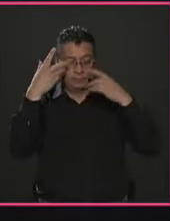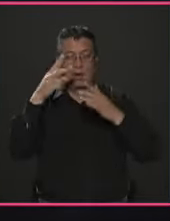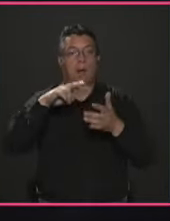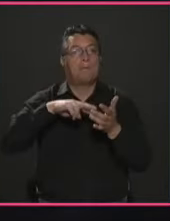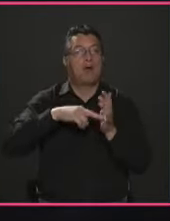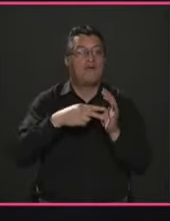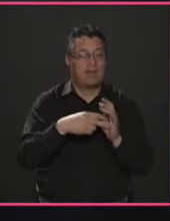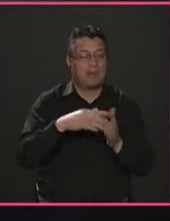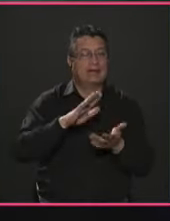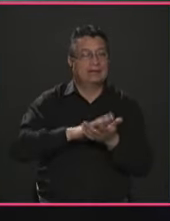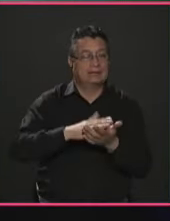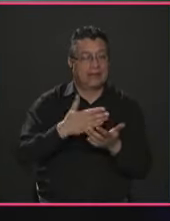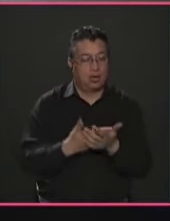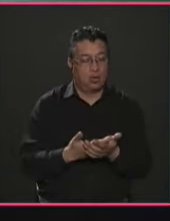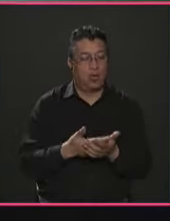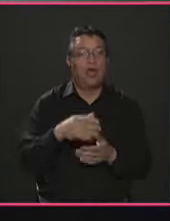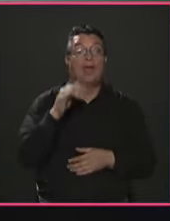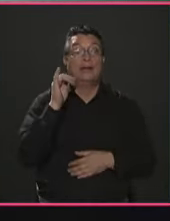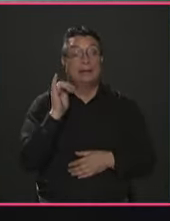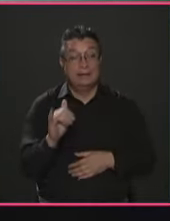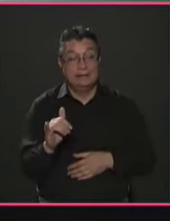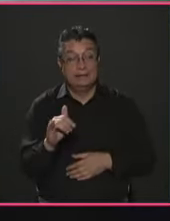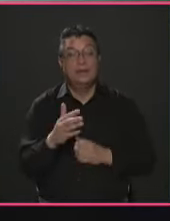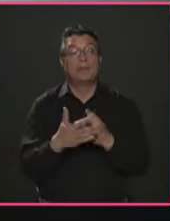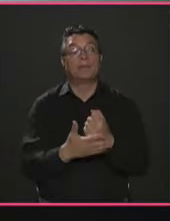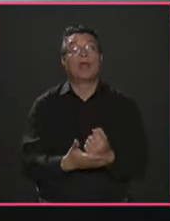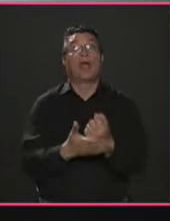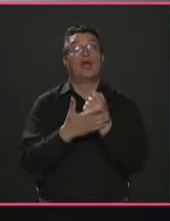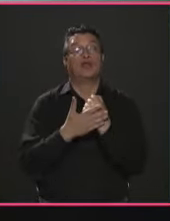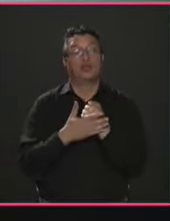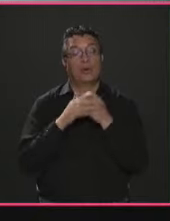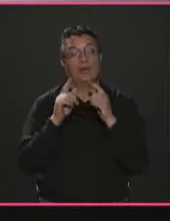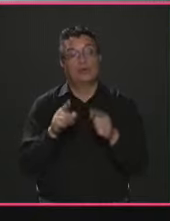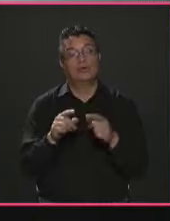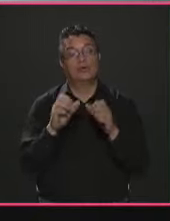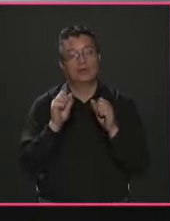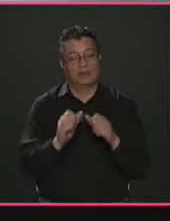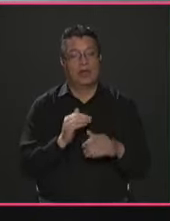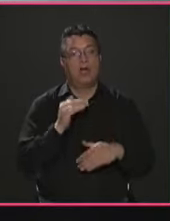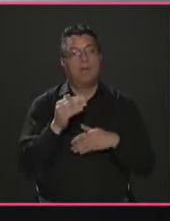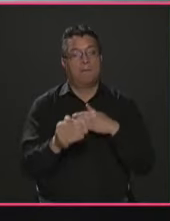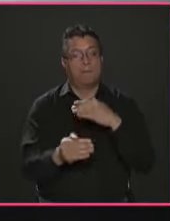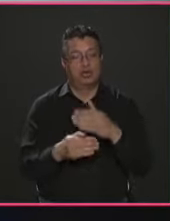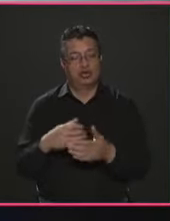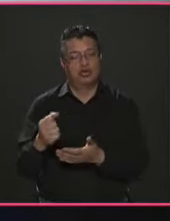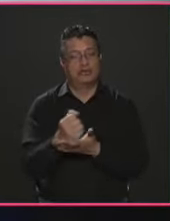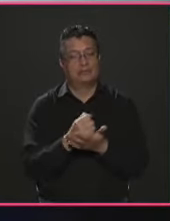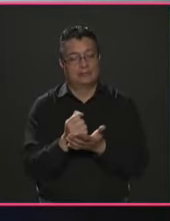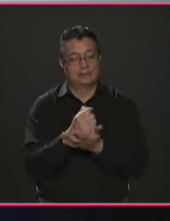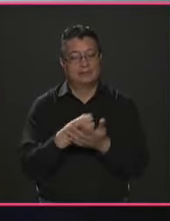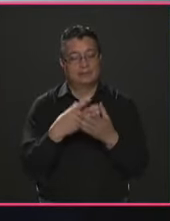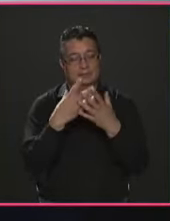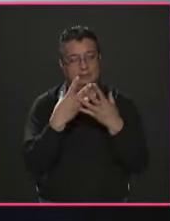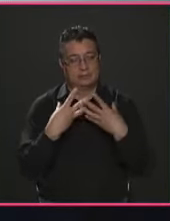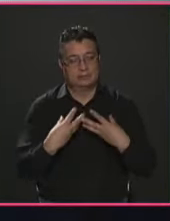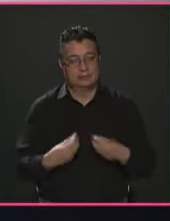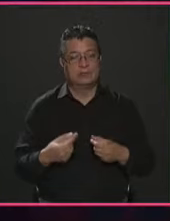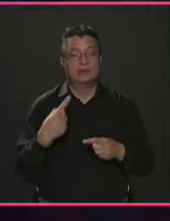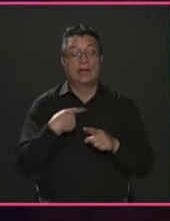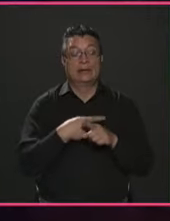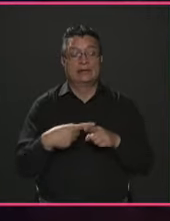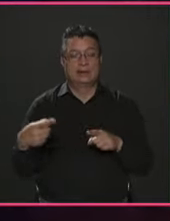problemas de salud y eh ayudaba eso Entonces a que fuera un proceso de tratamiento de frecuencia